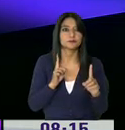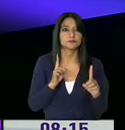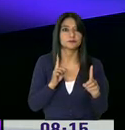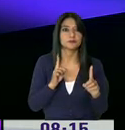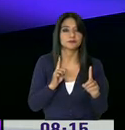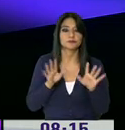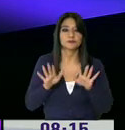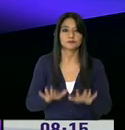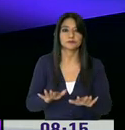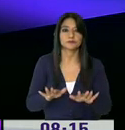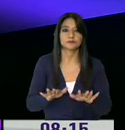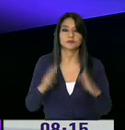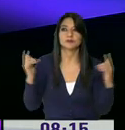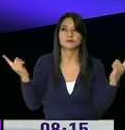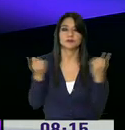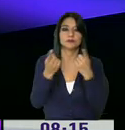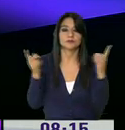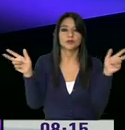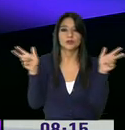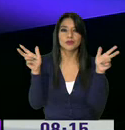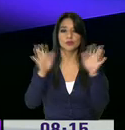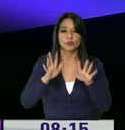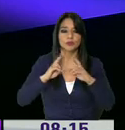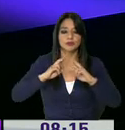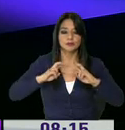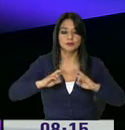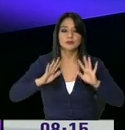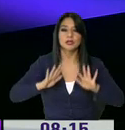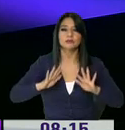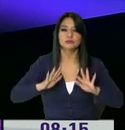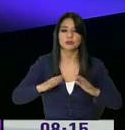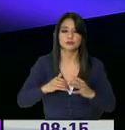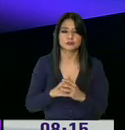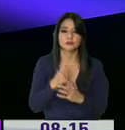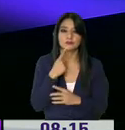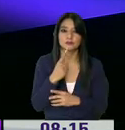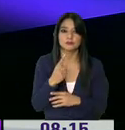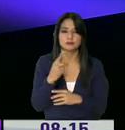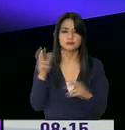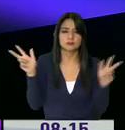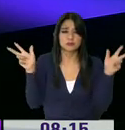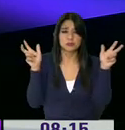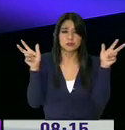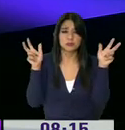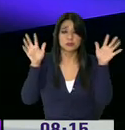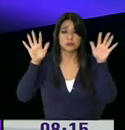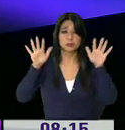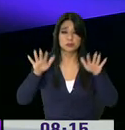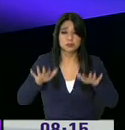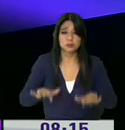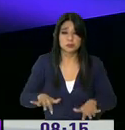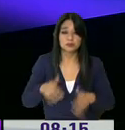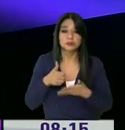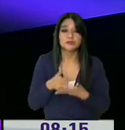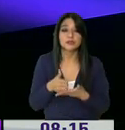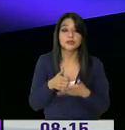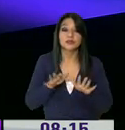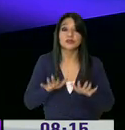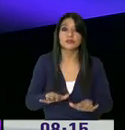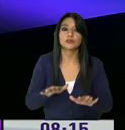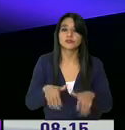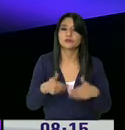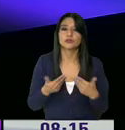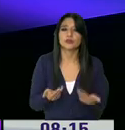frenó la contaminación del ruido. En un estudio académico indica, amigos, que los niveles de su reducción y los beneficios que ha